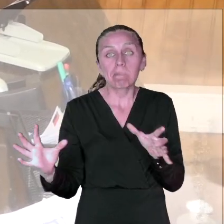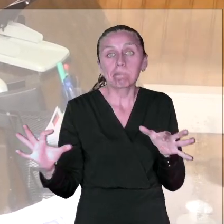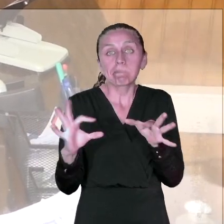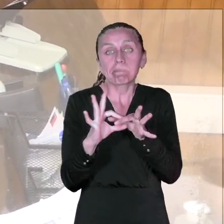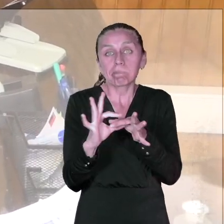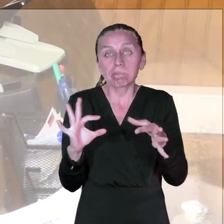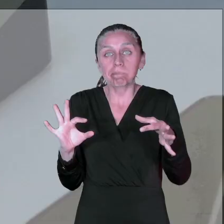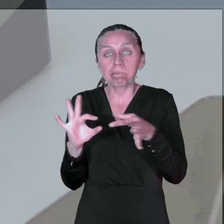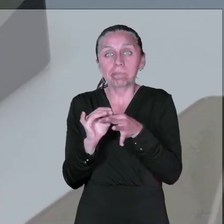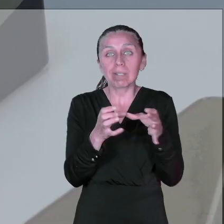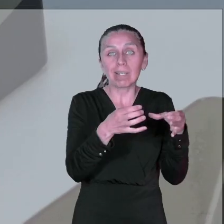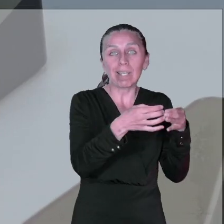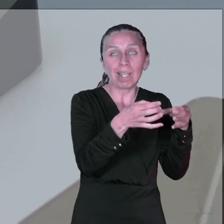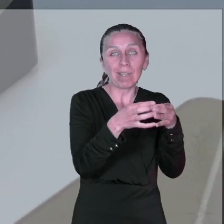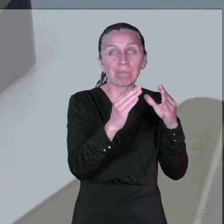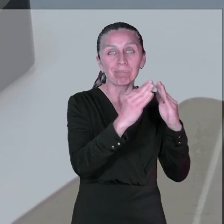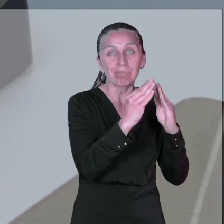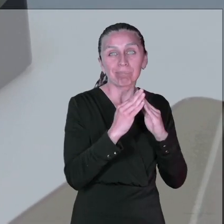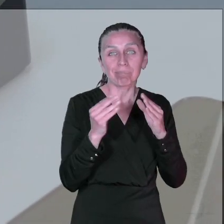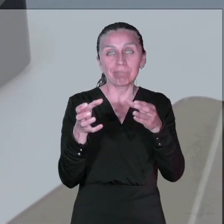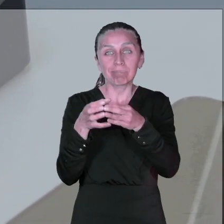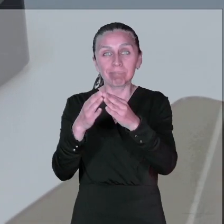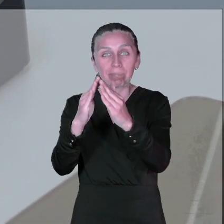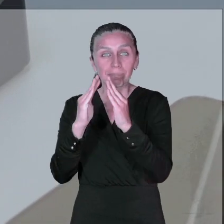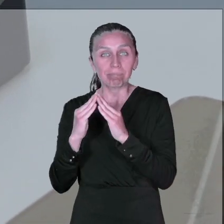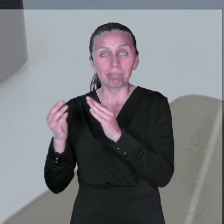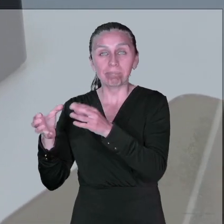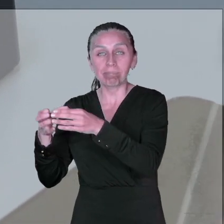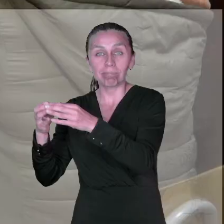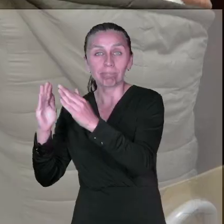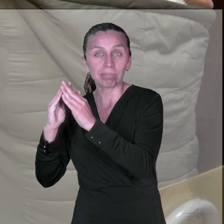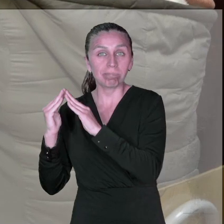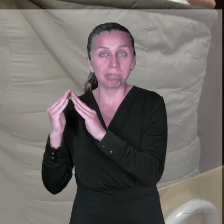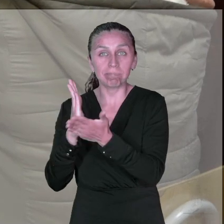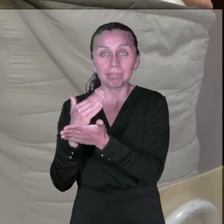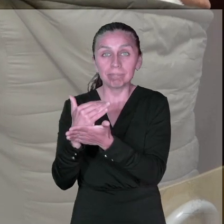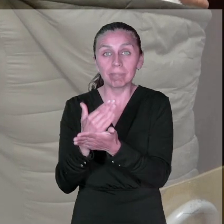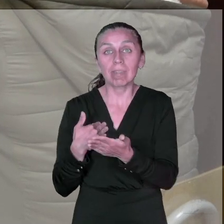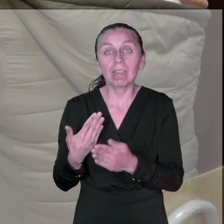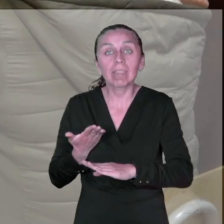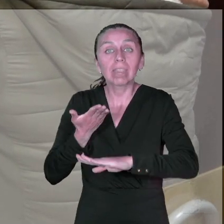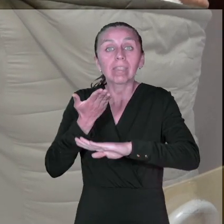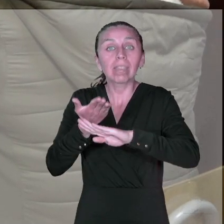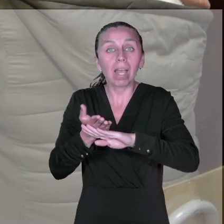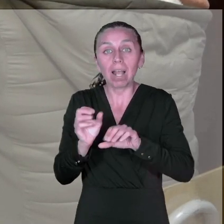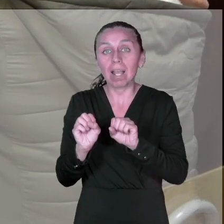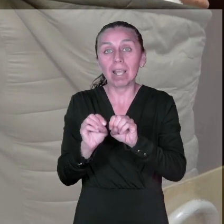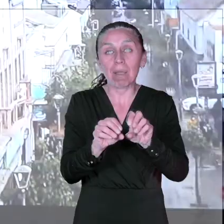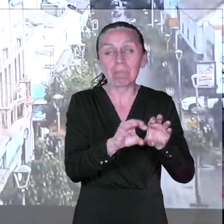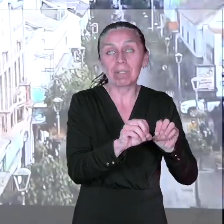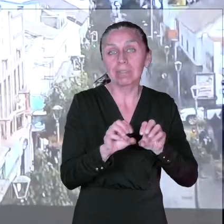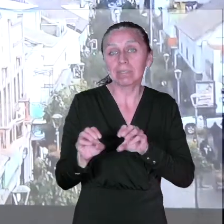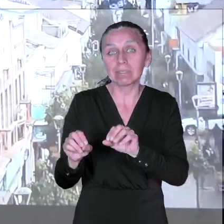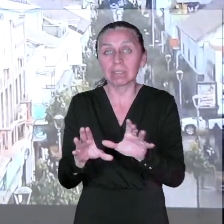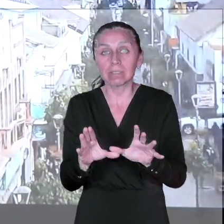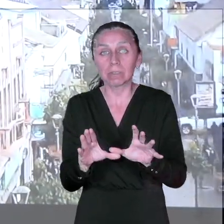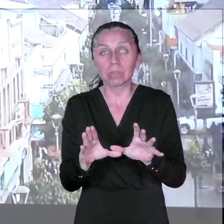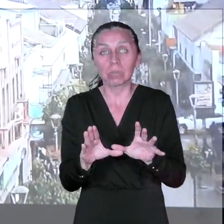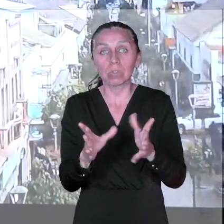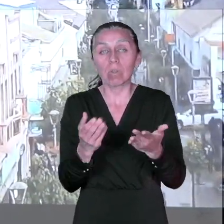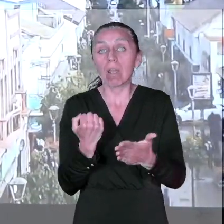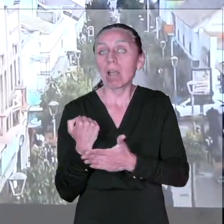trabajan muy vinculado con las diferentes juntas de vecinos y organizaciones vecinales en entregar justamente la capacitación